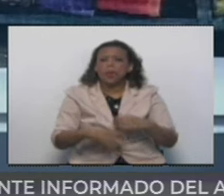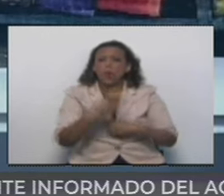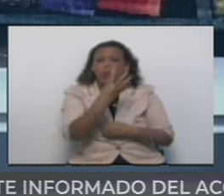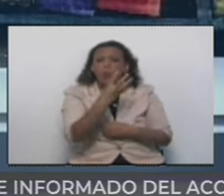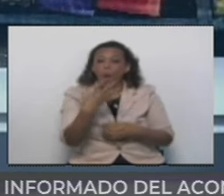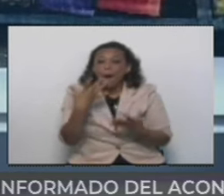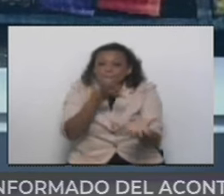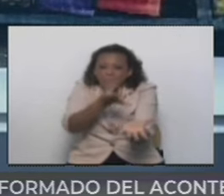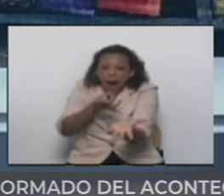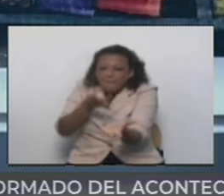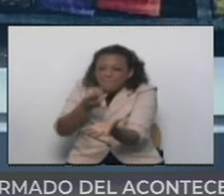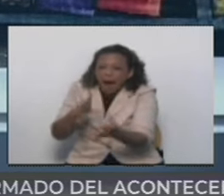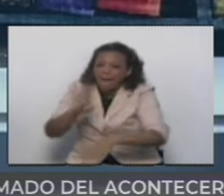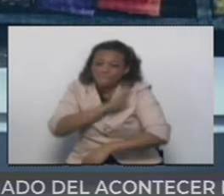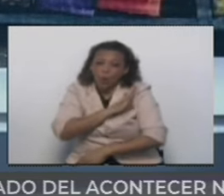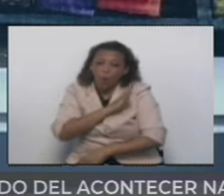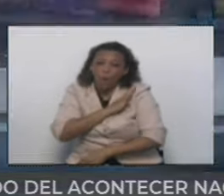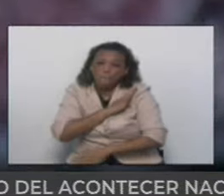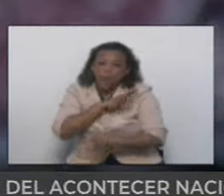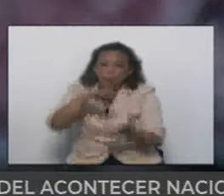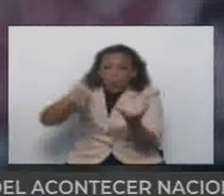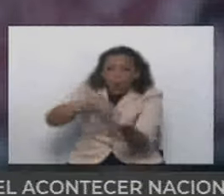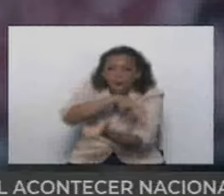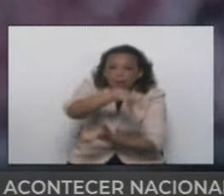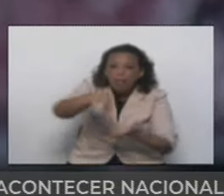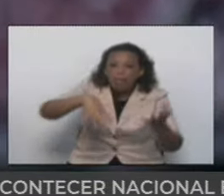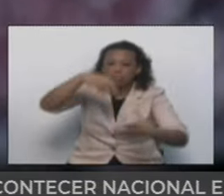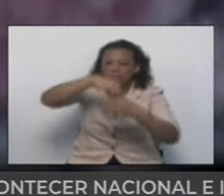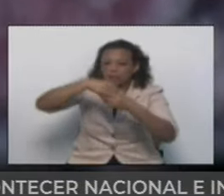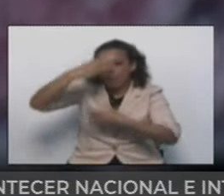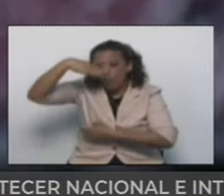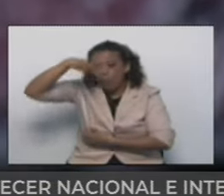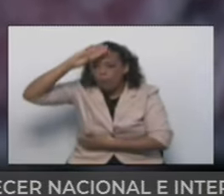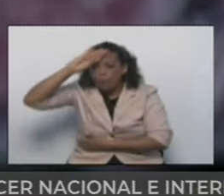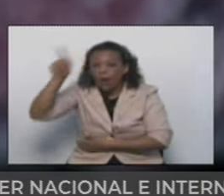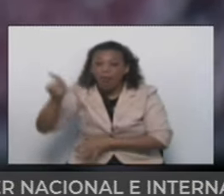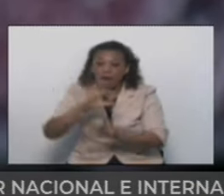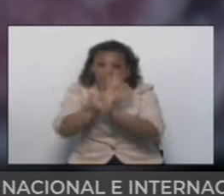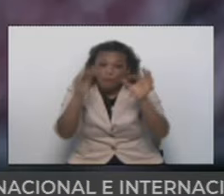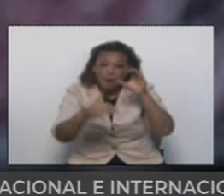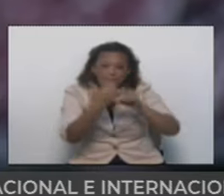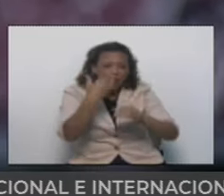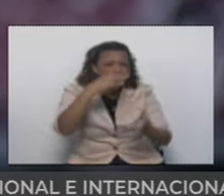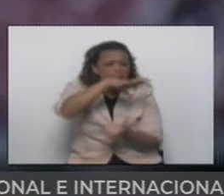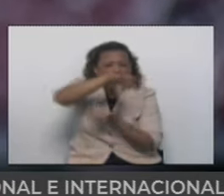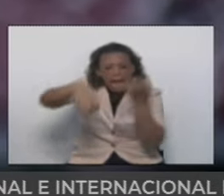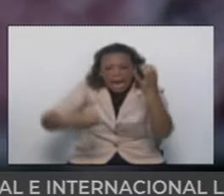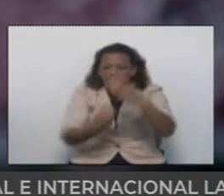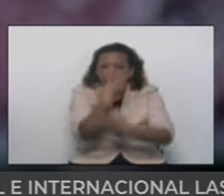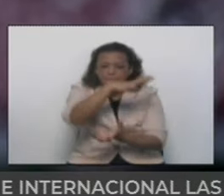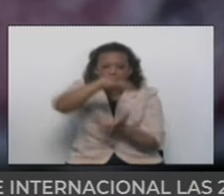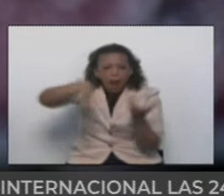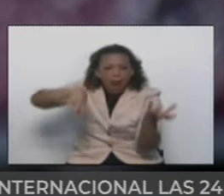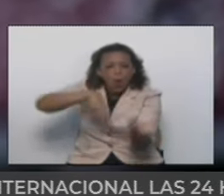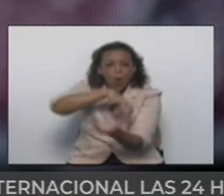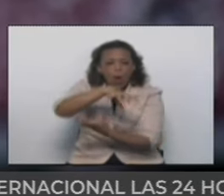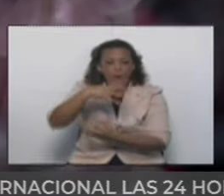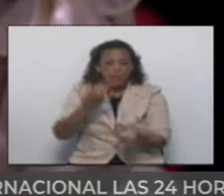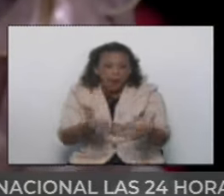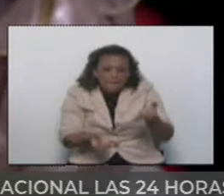Guarimbas, los gestores del caos. El método del caos. Crea